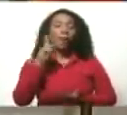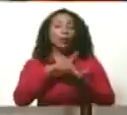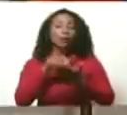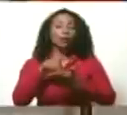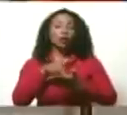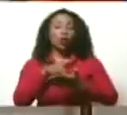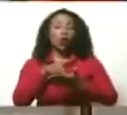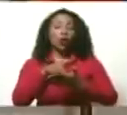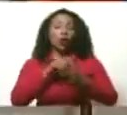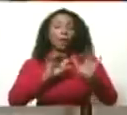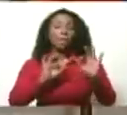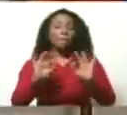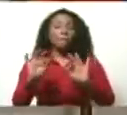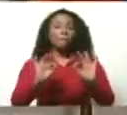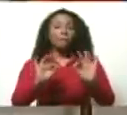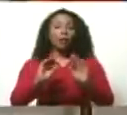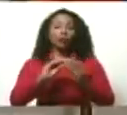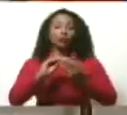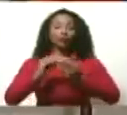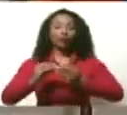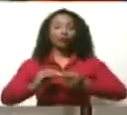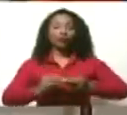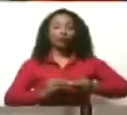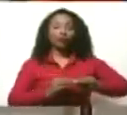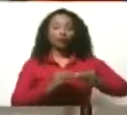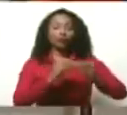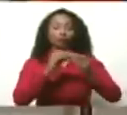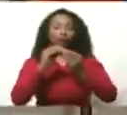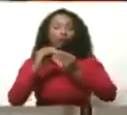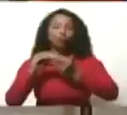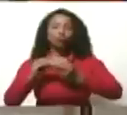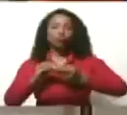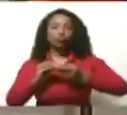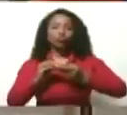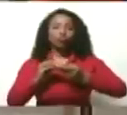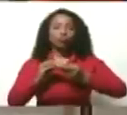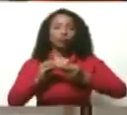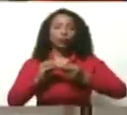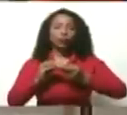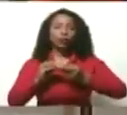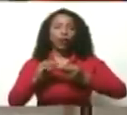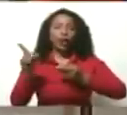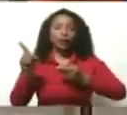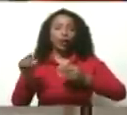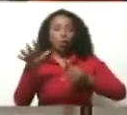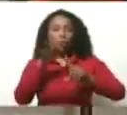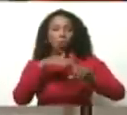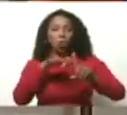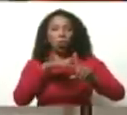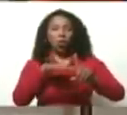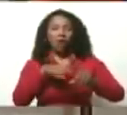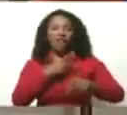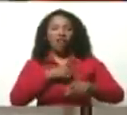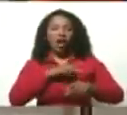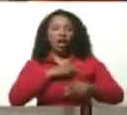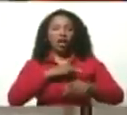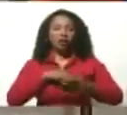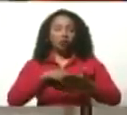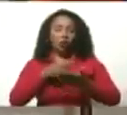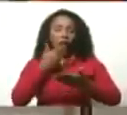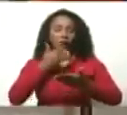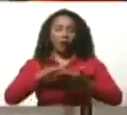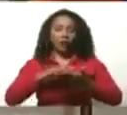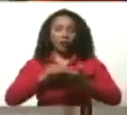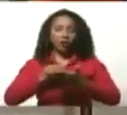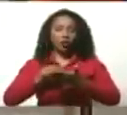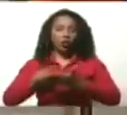la preparación arreglada de licitaciones totalmente amañadas para favorecer a la empresa Eni,